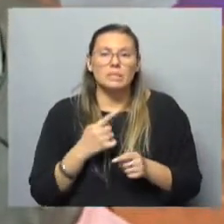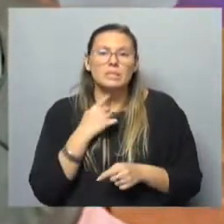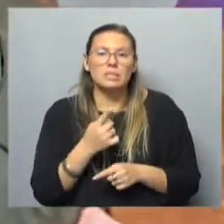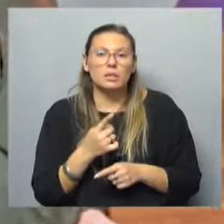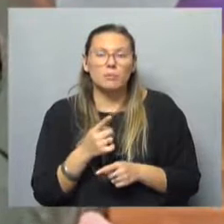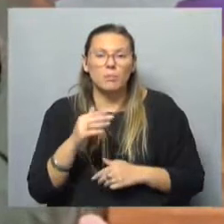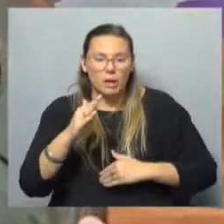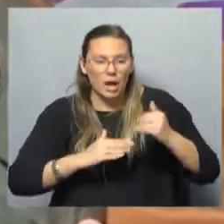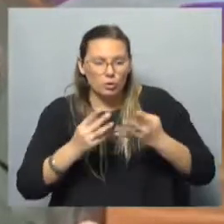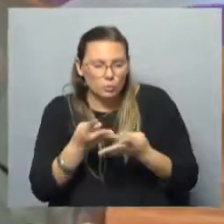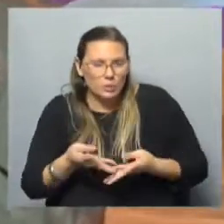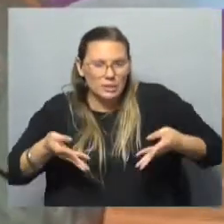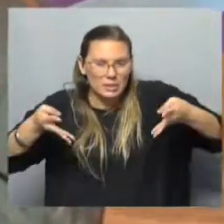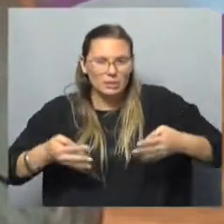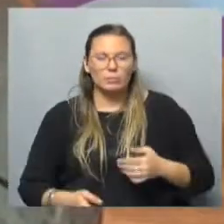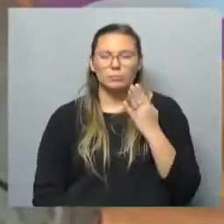construir sus nidos.